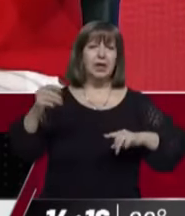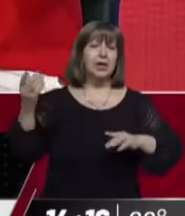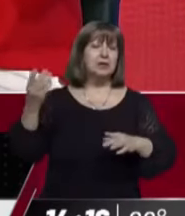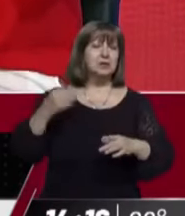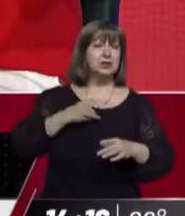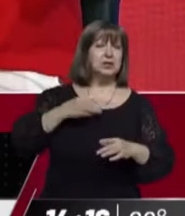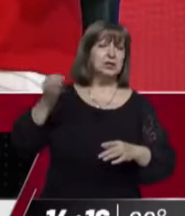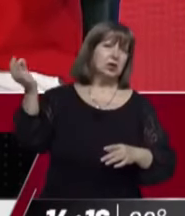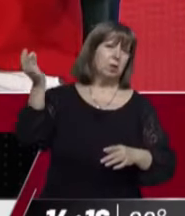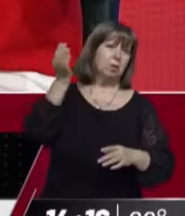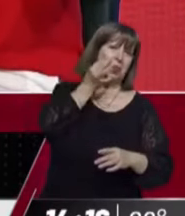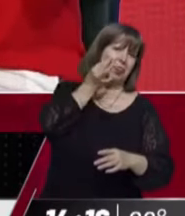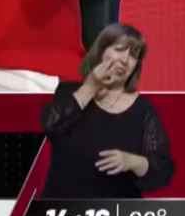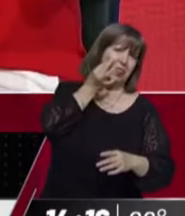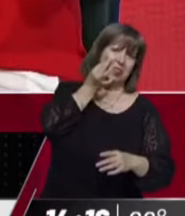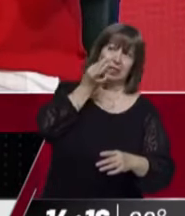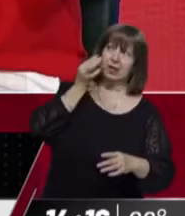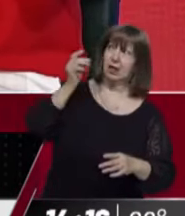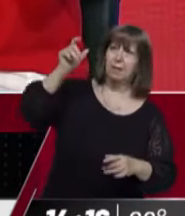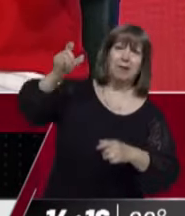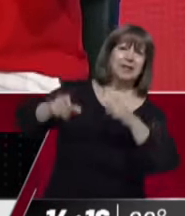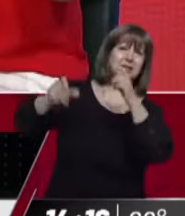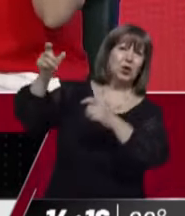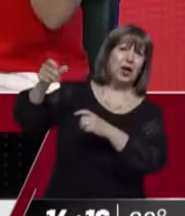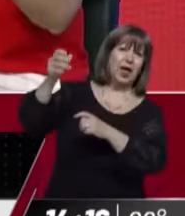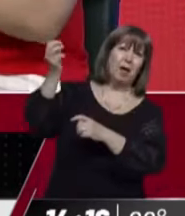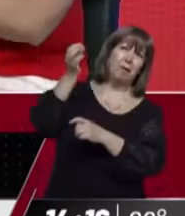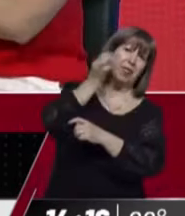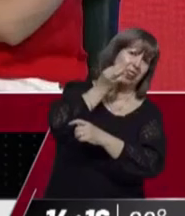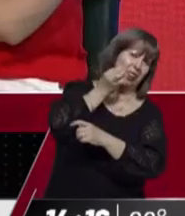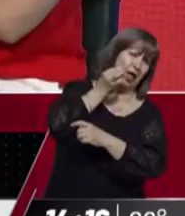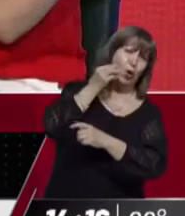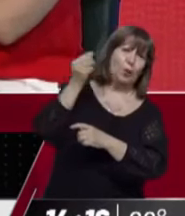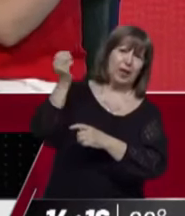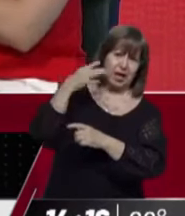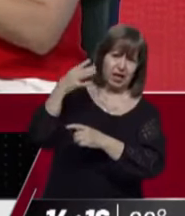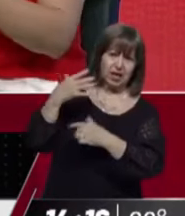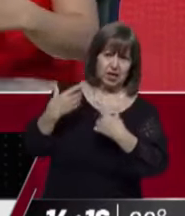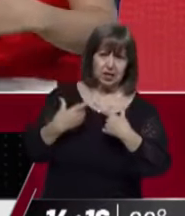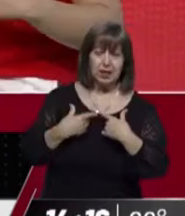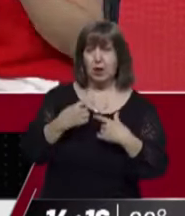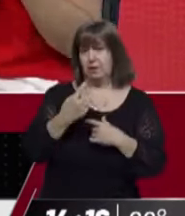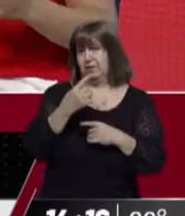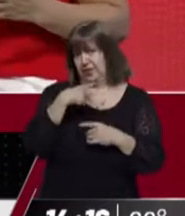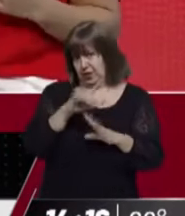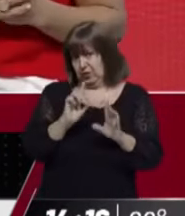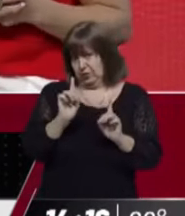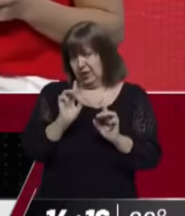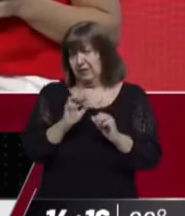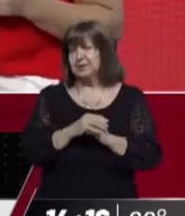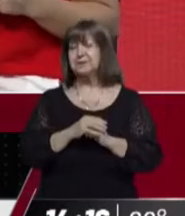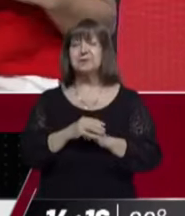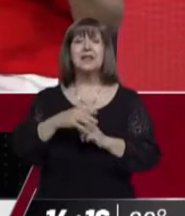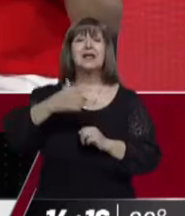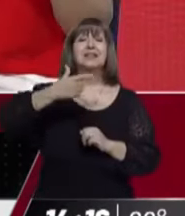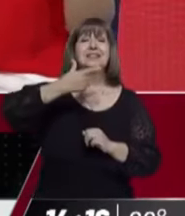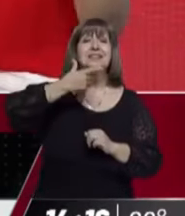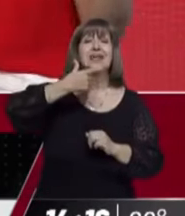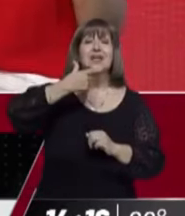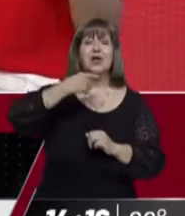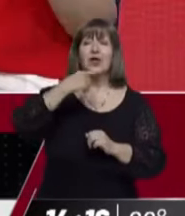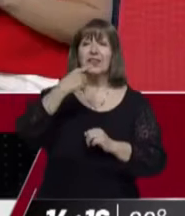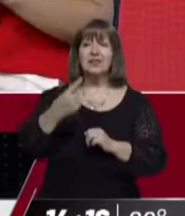pero lo sigo eligiendo, lo obvio. sigo eligiendo. Y las primeras veces, ¿te dijeron o notaste algo raro porque al